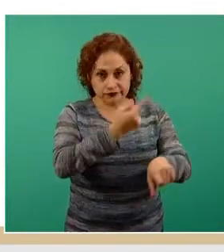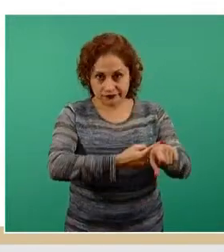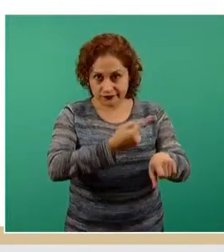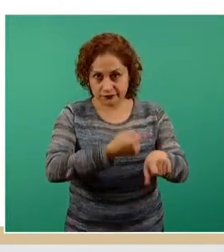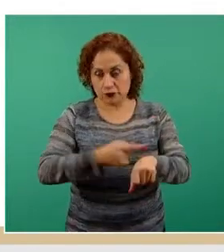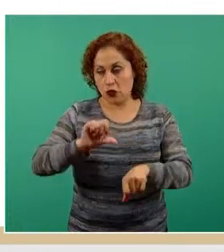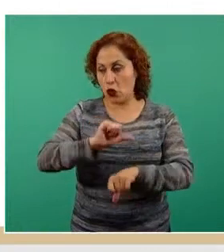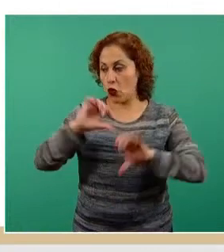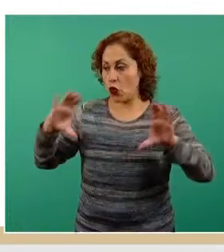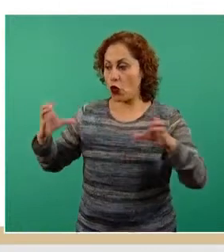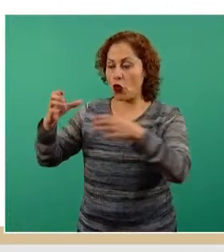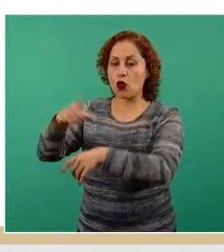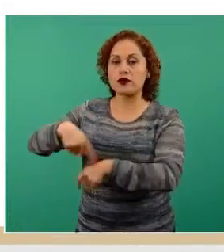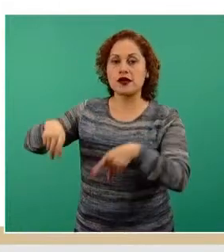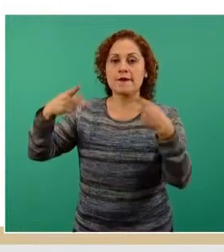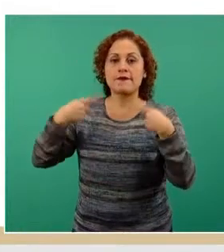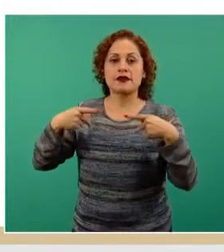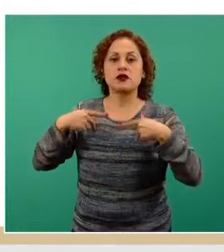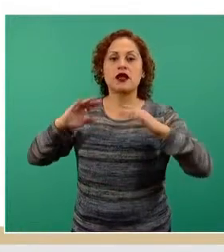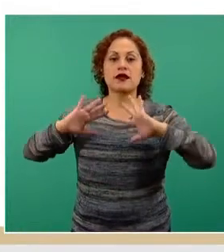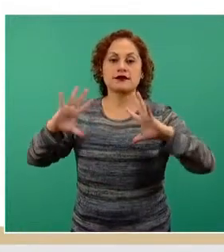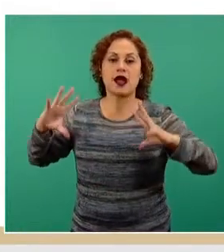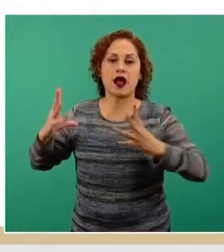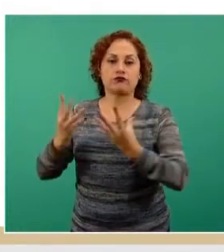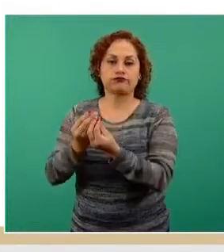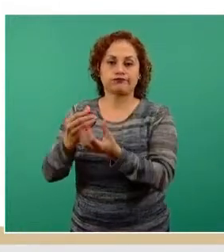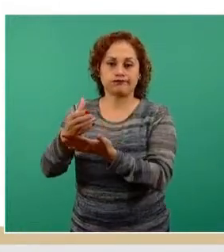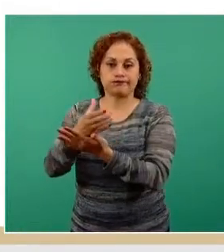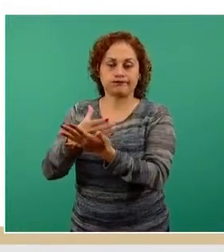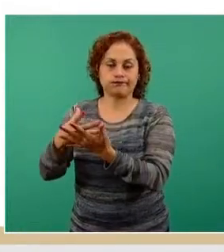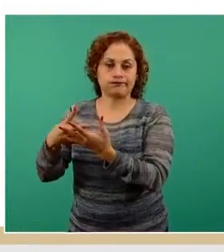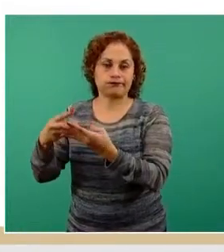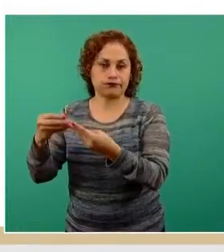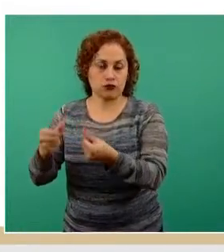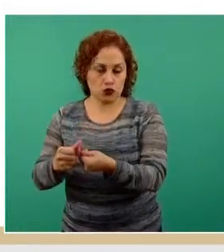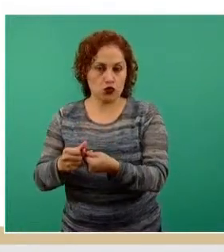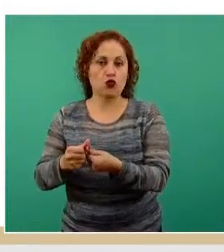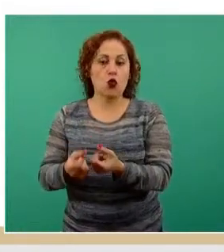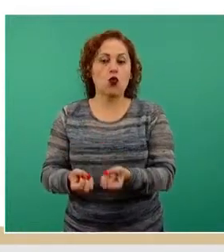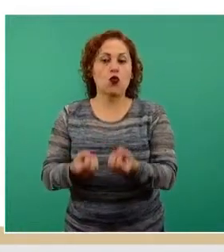una parte, un número de casos hasta el día de hoy de